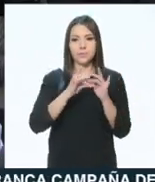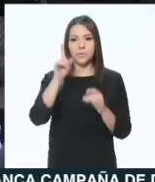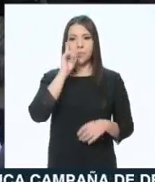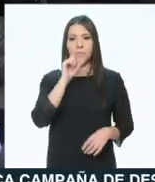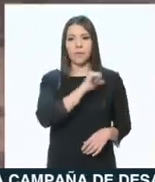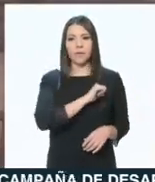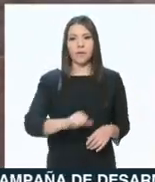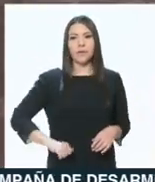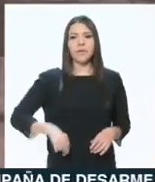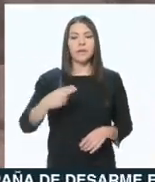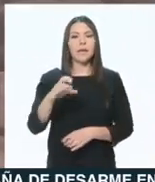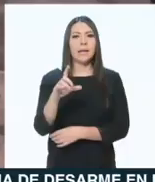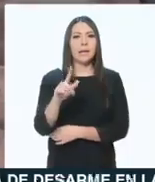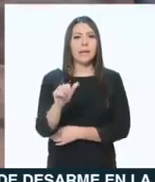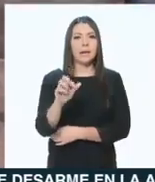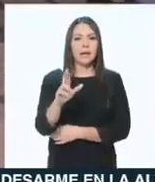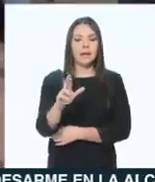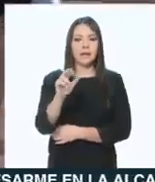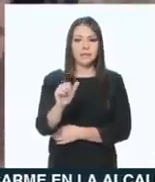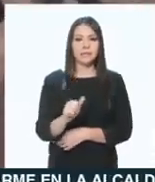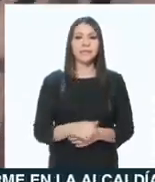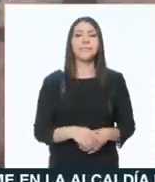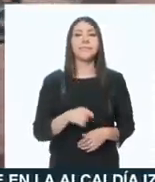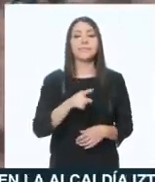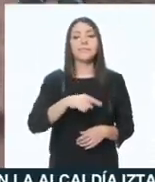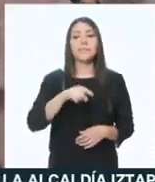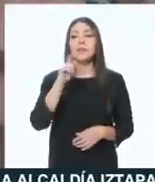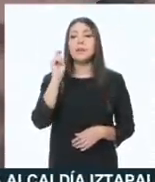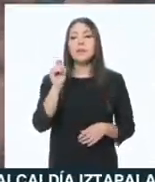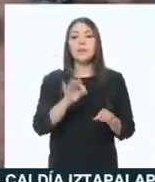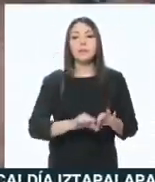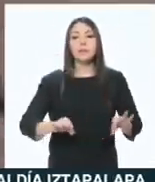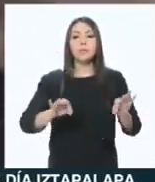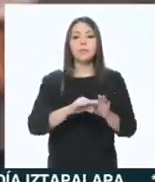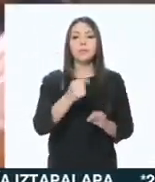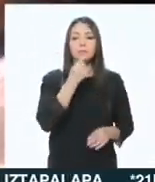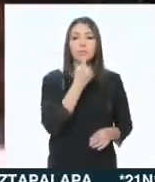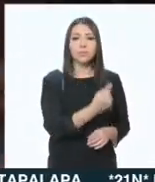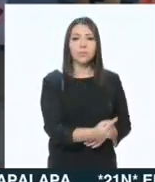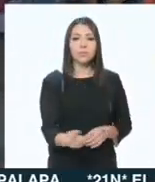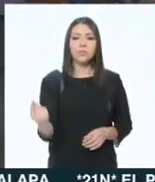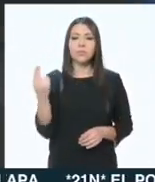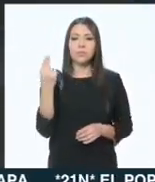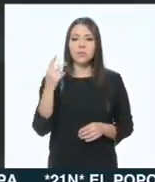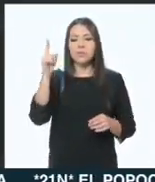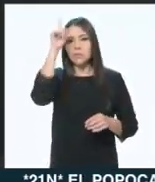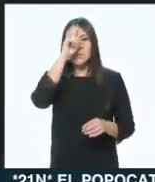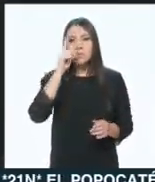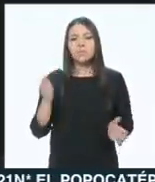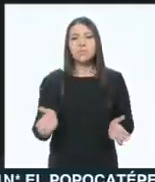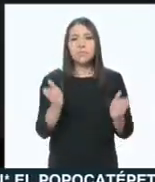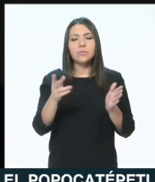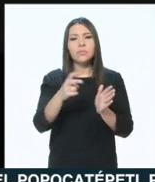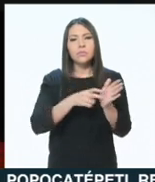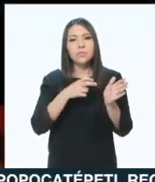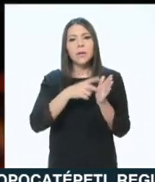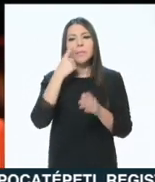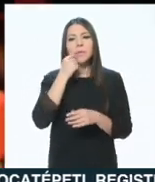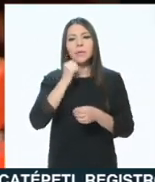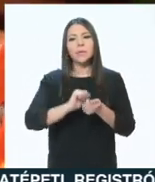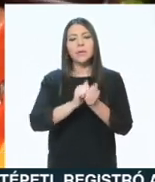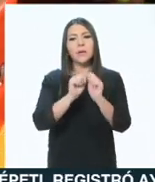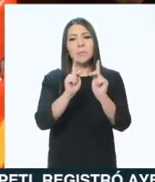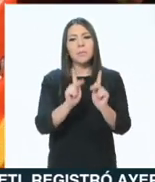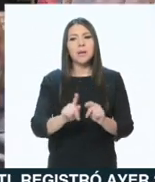Clara Brugada. Por ello, resulta importante que desde la infancia se inculque la cultura de la paz, fomentando los juguetes didácticos por